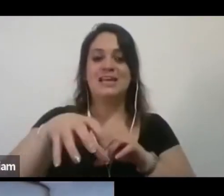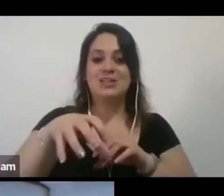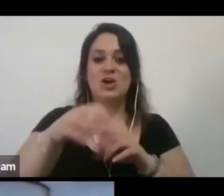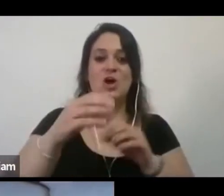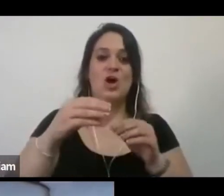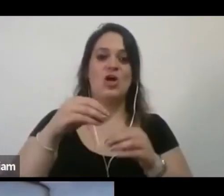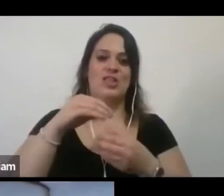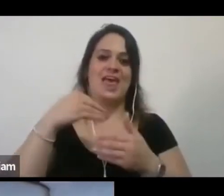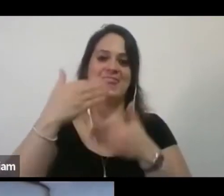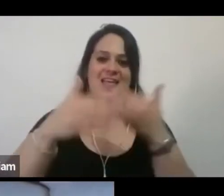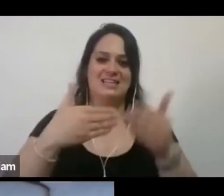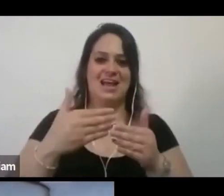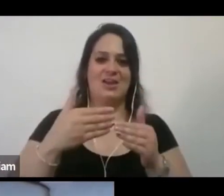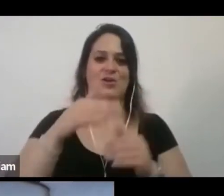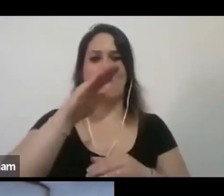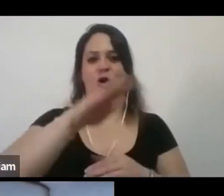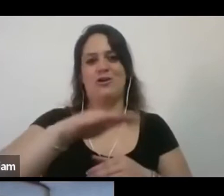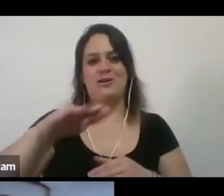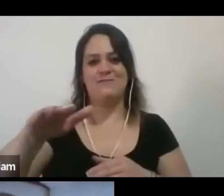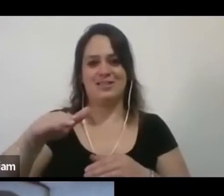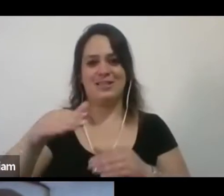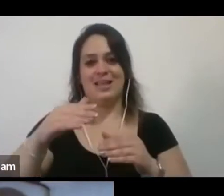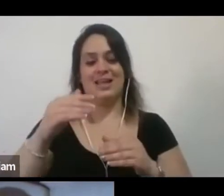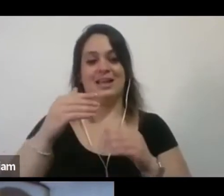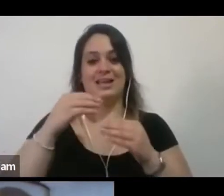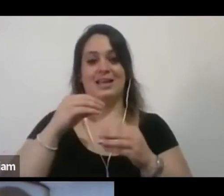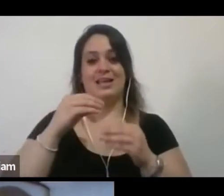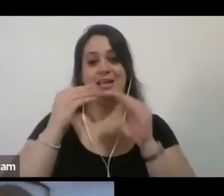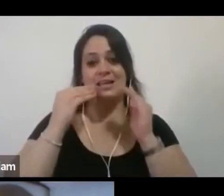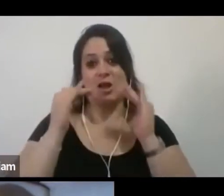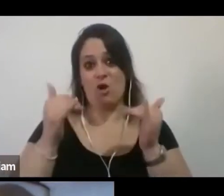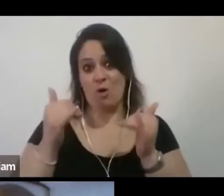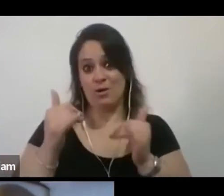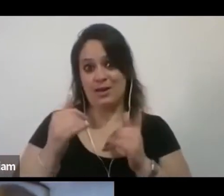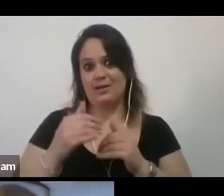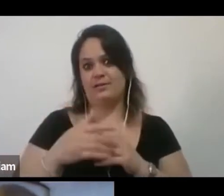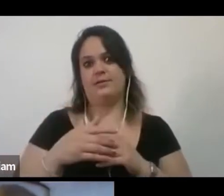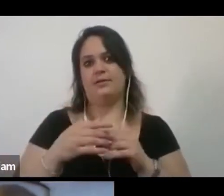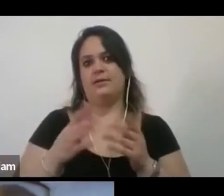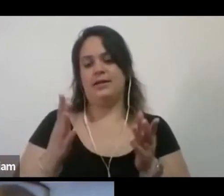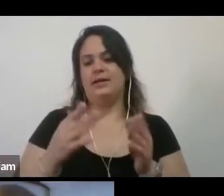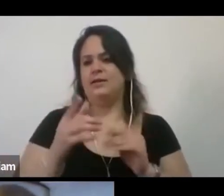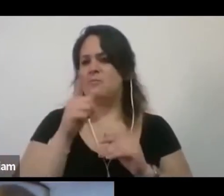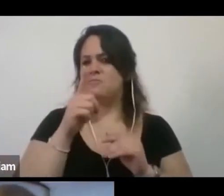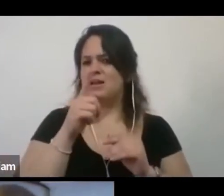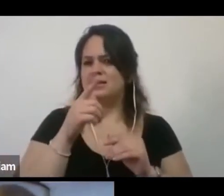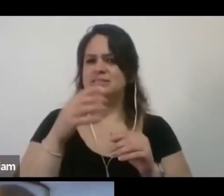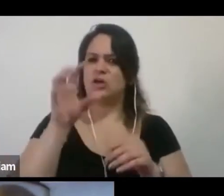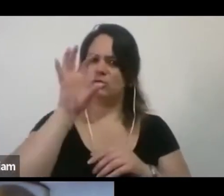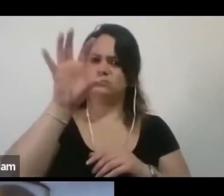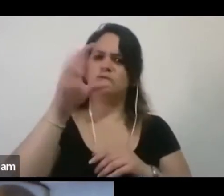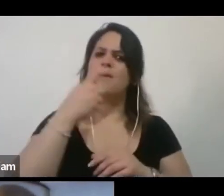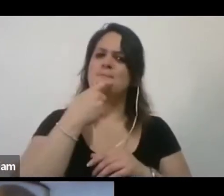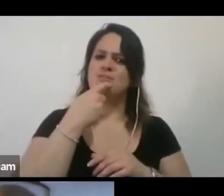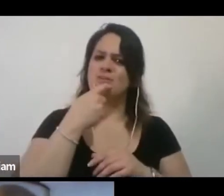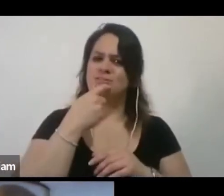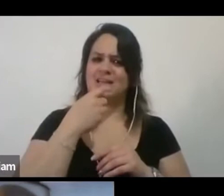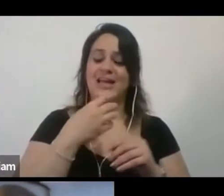y Familiar es como una representación de los equipos que hay en toda la provincia y que son